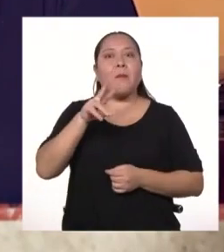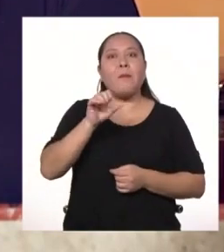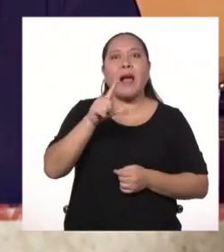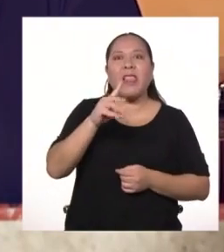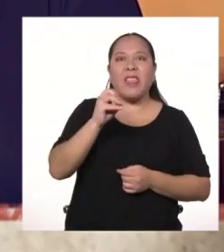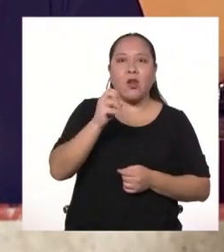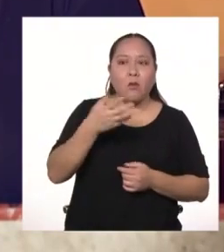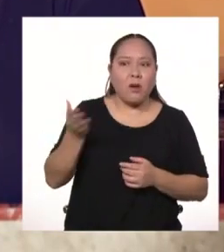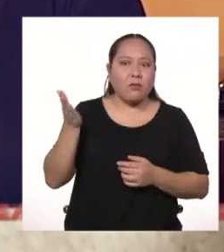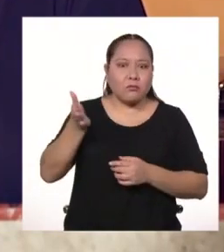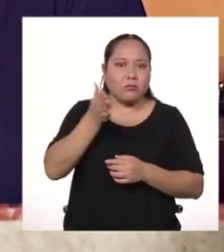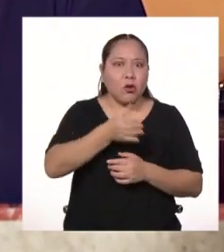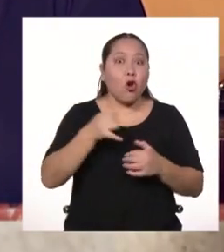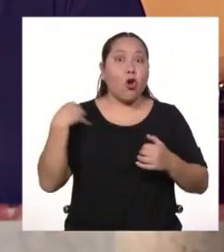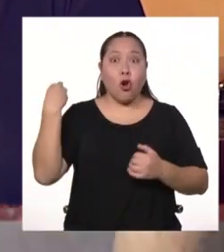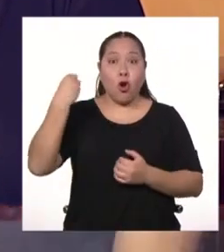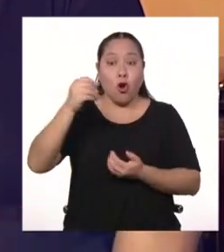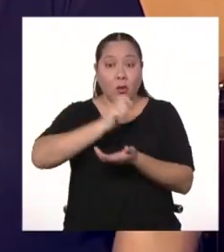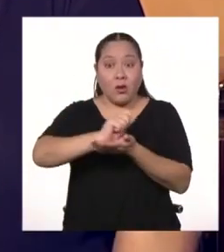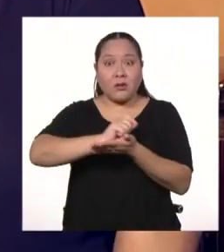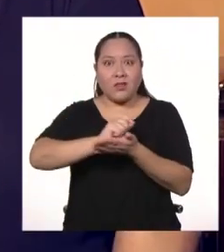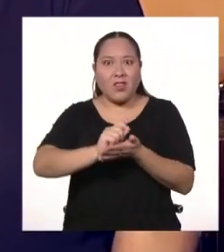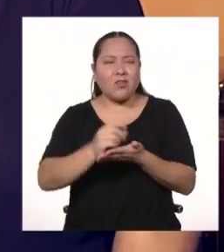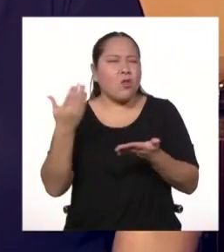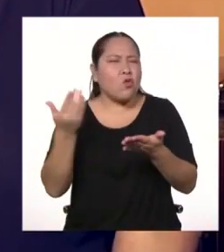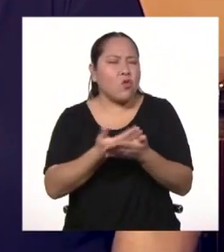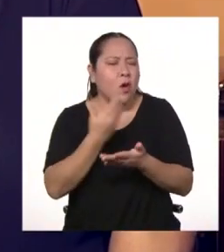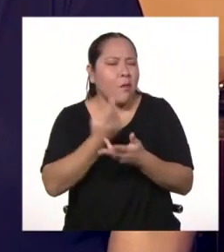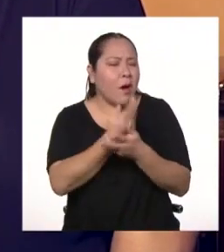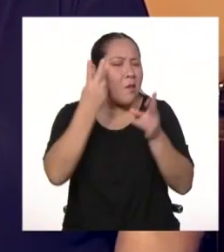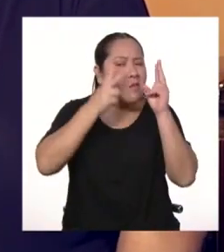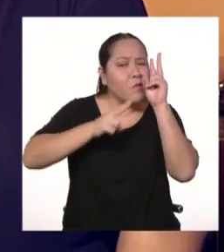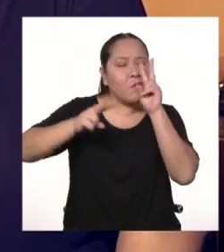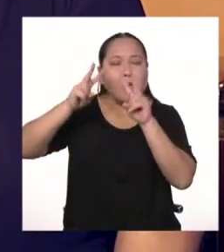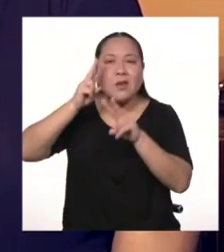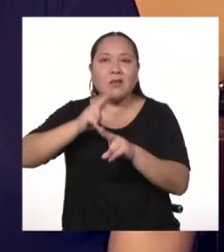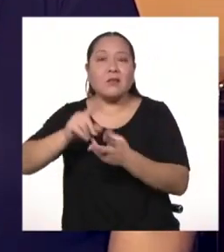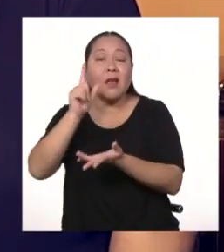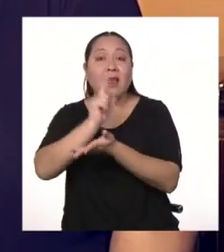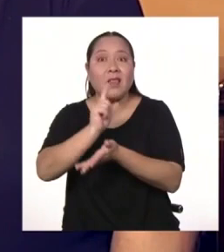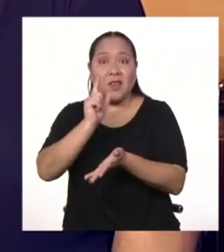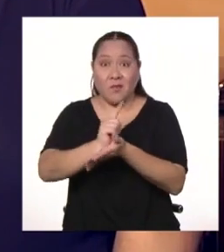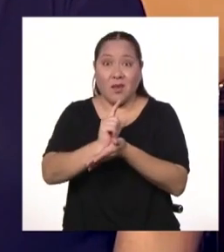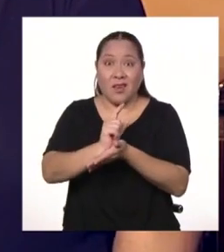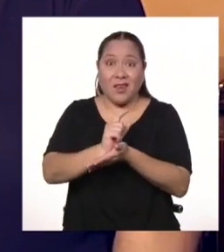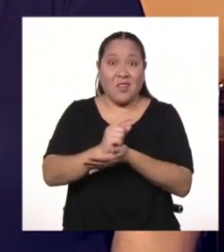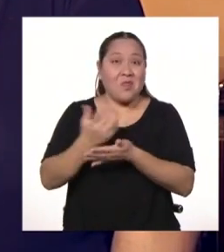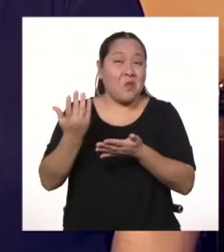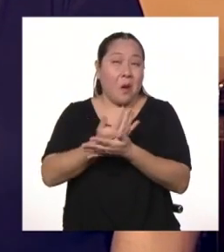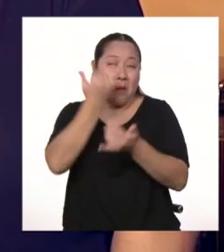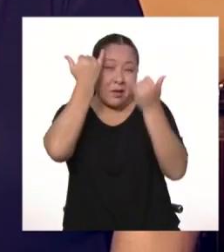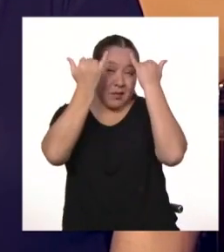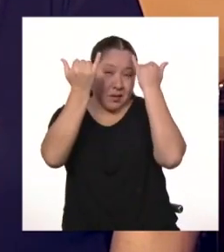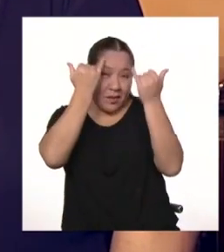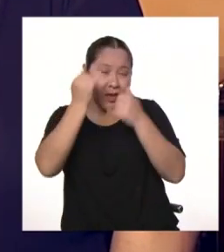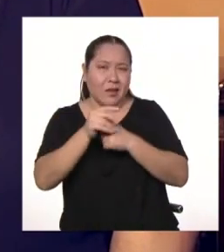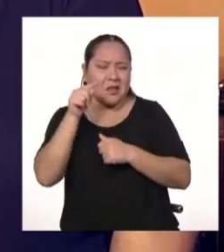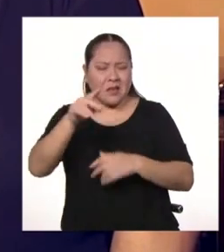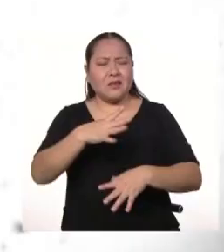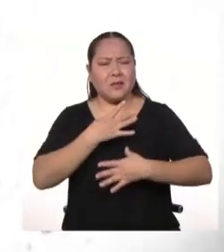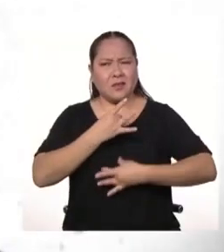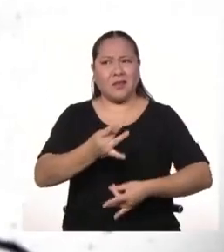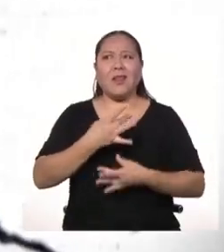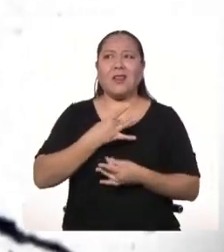escritores, a la vez daban ellos un nuevo sabor a Lima, ¿no? Un sabor irreverente, travieso, y esto es bastante